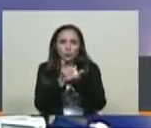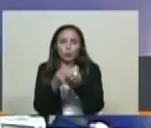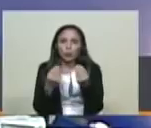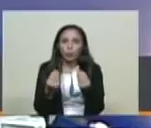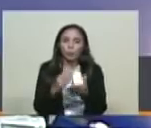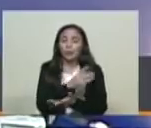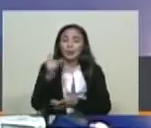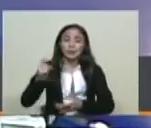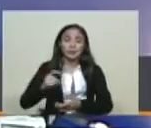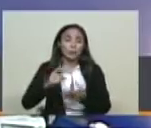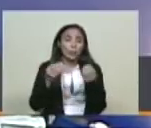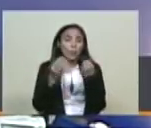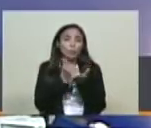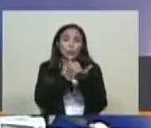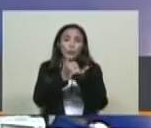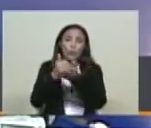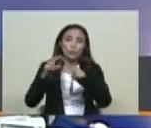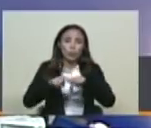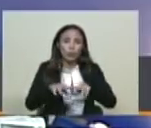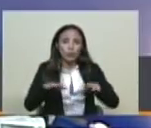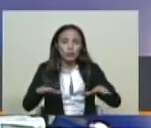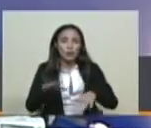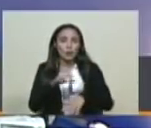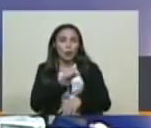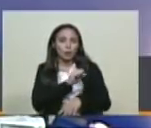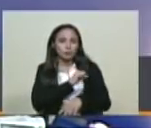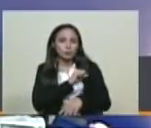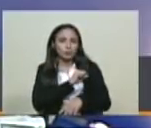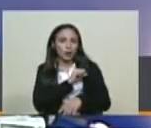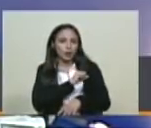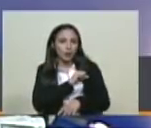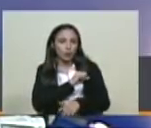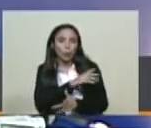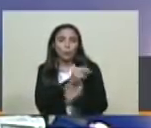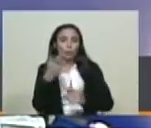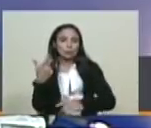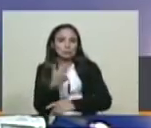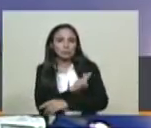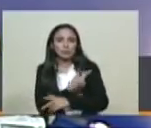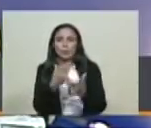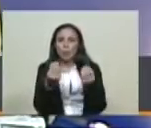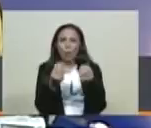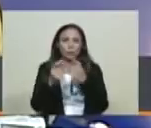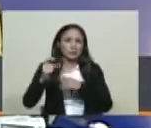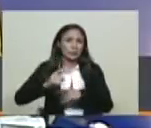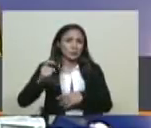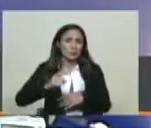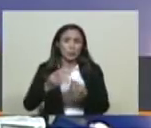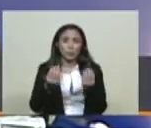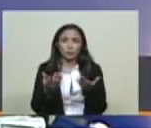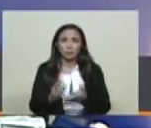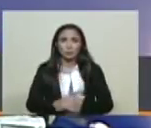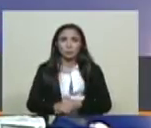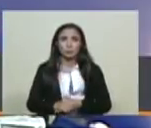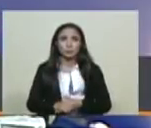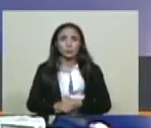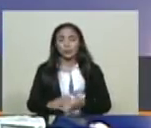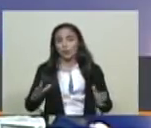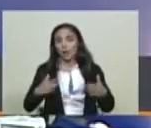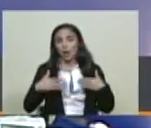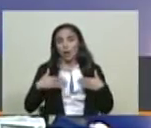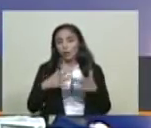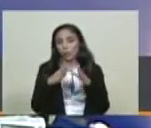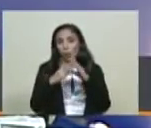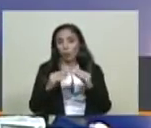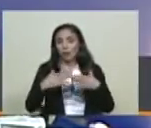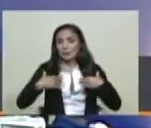Necesitamos muchos pediatras, muchos cardiólogos, muchos anestesiólogos, muchos. Todo hospital, toda